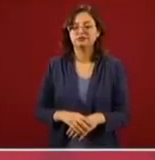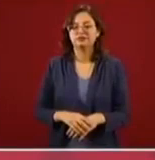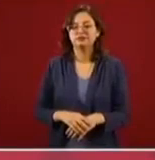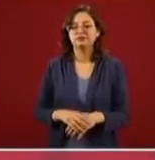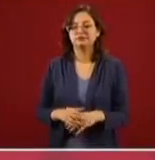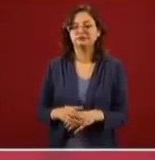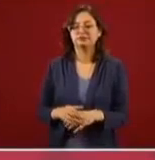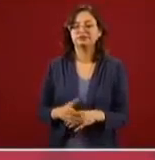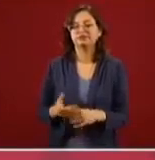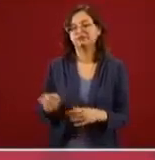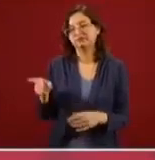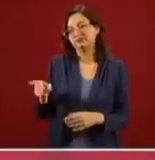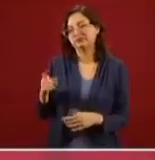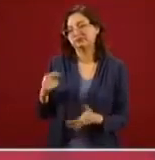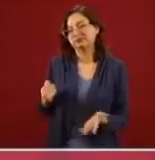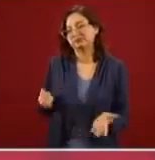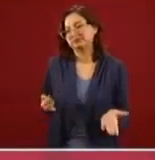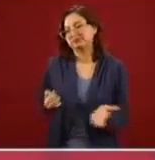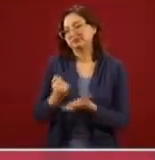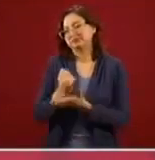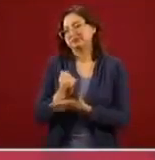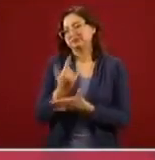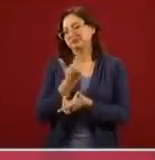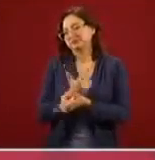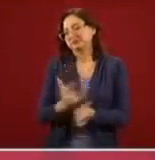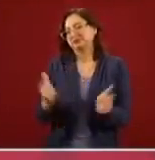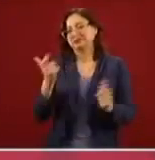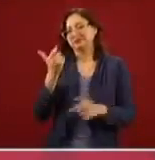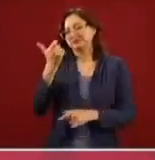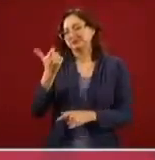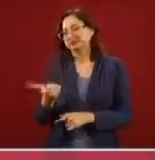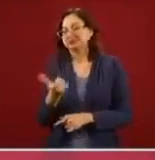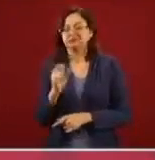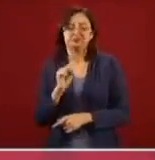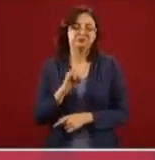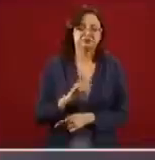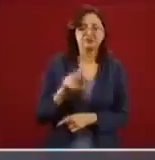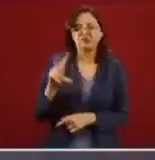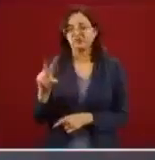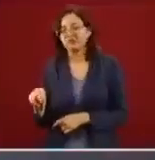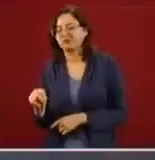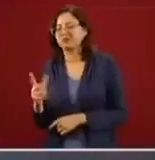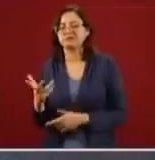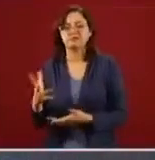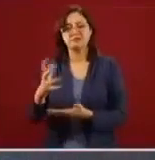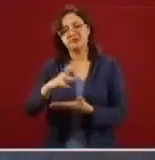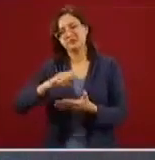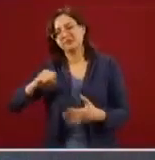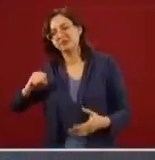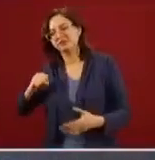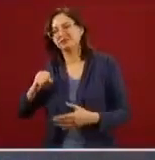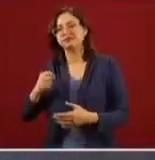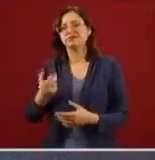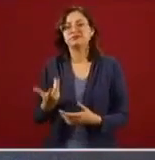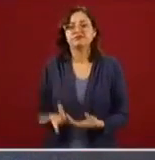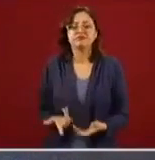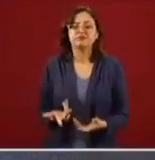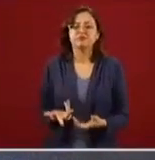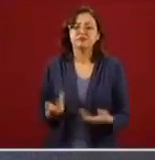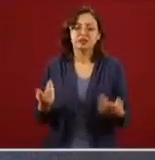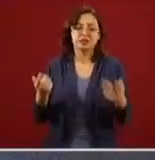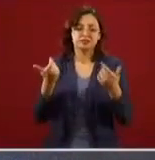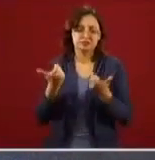pues pueda él decidir libremente qué hacer con su dinero. No va a